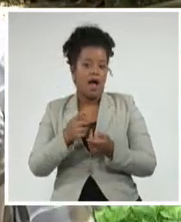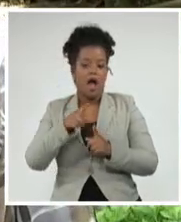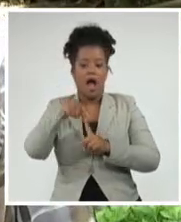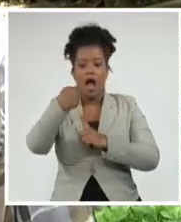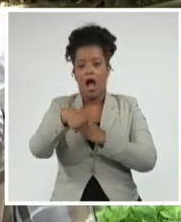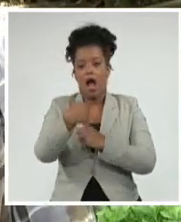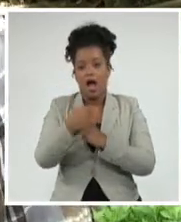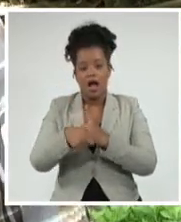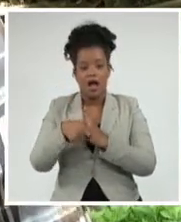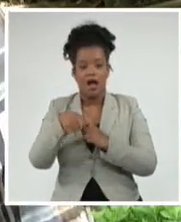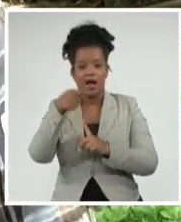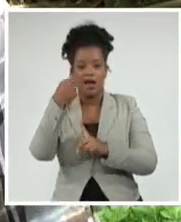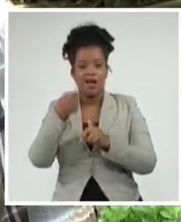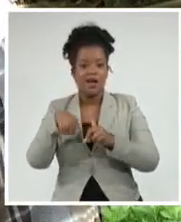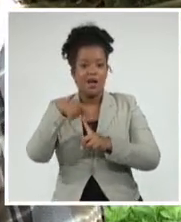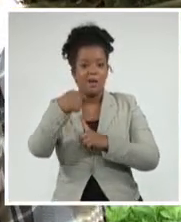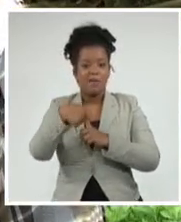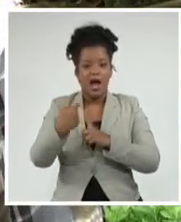fongo,